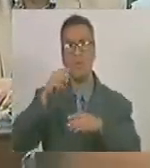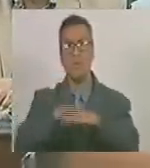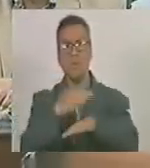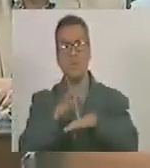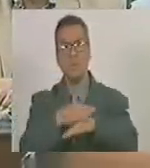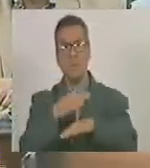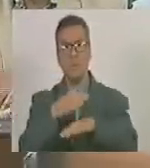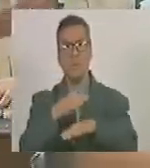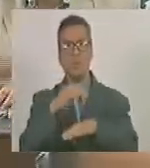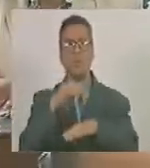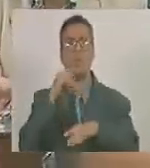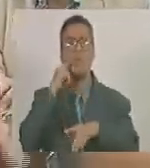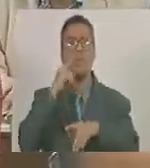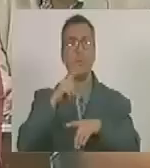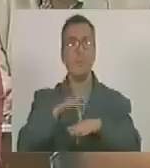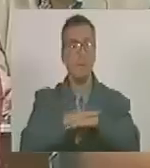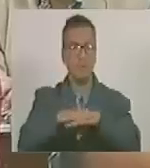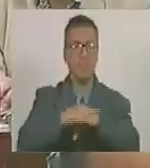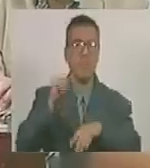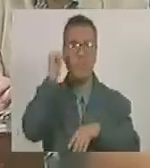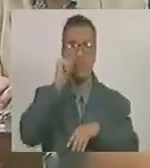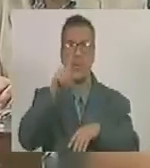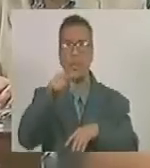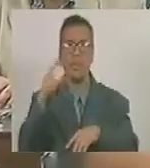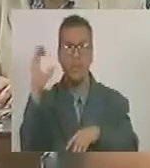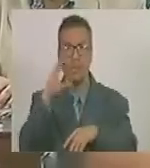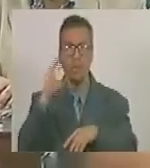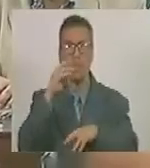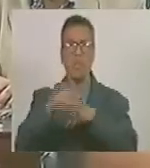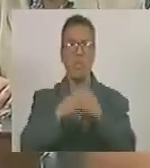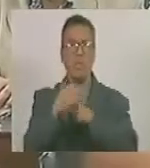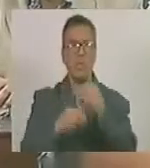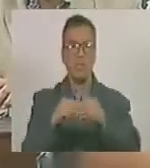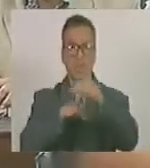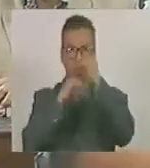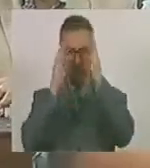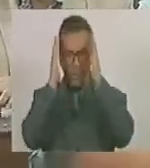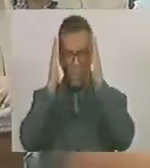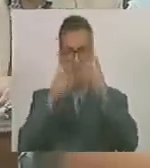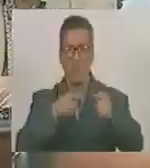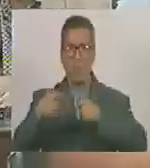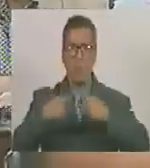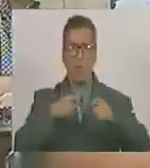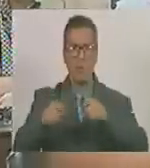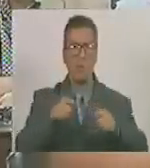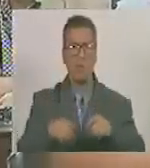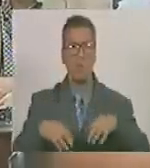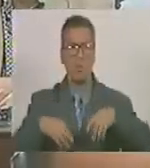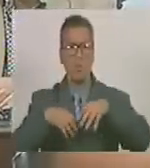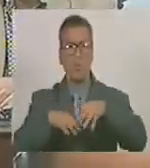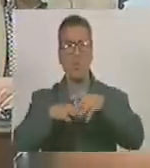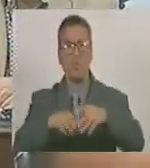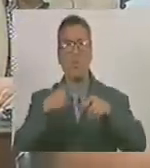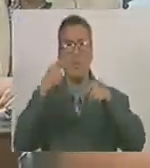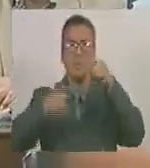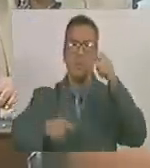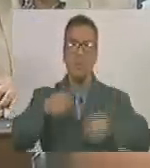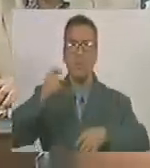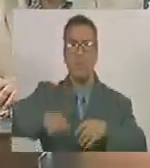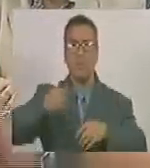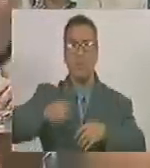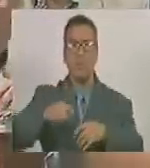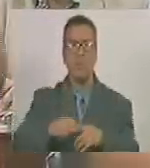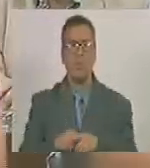en el municipio de Libertador, acá en Caracas, se realizó una concentración y una movilización exigiendo justicia para